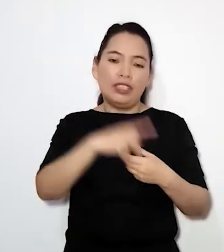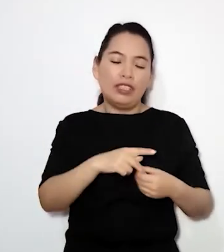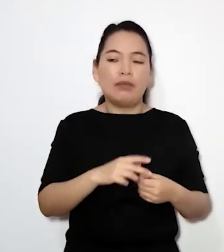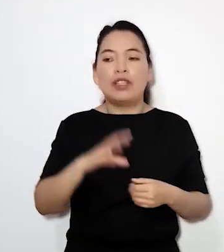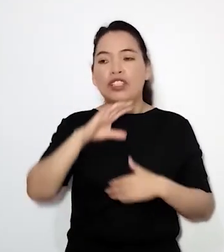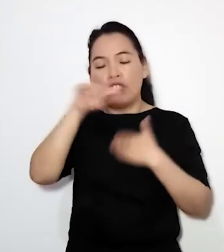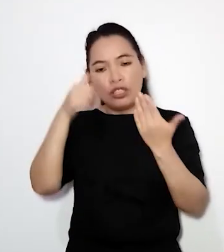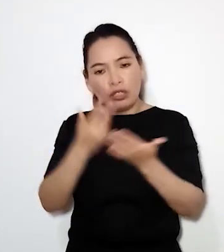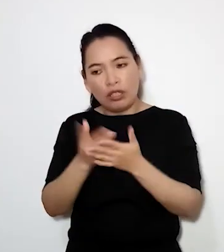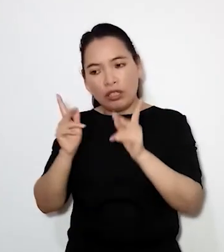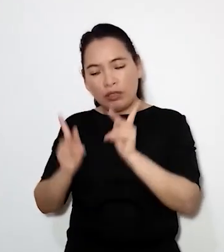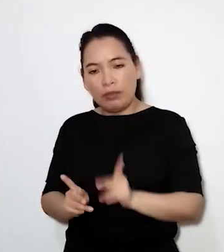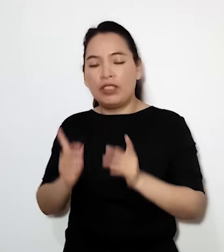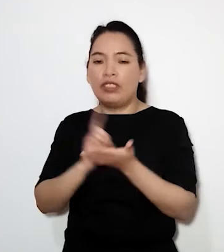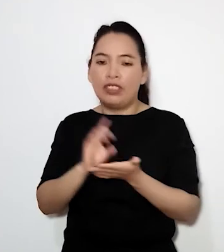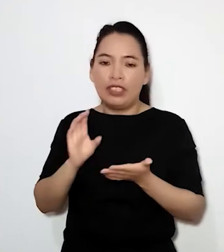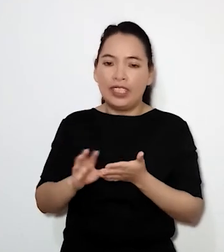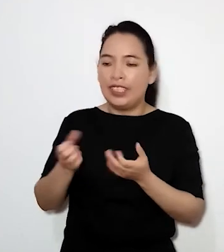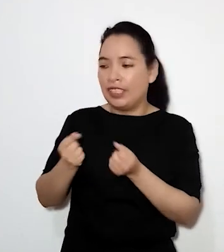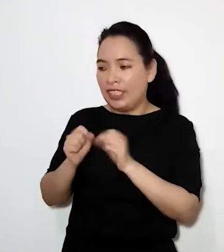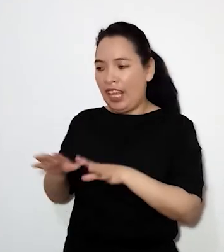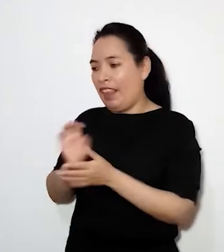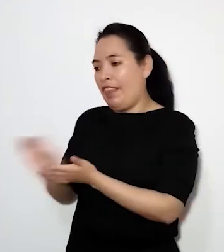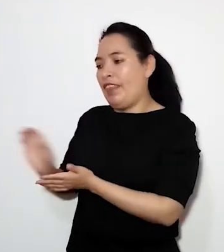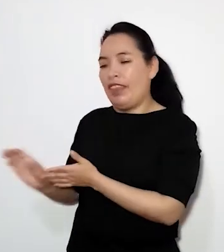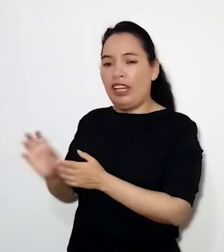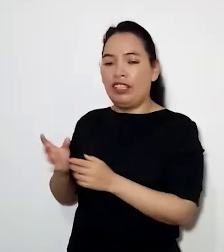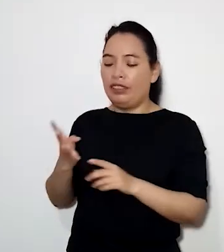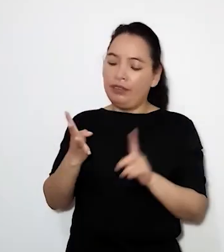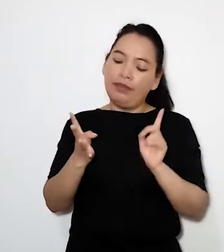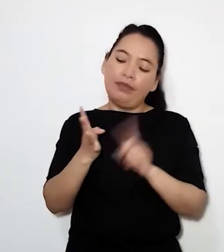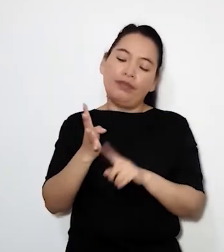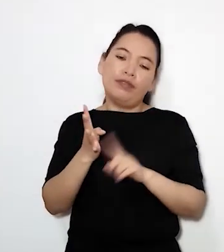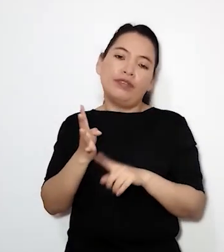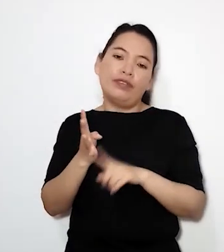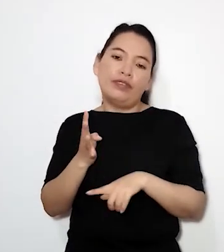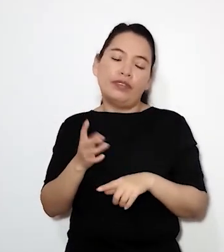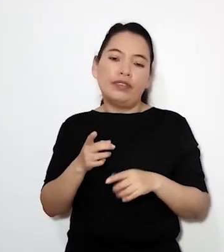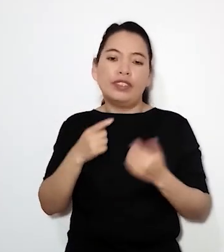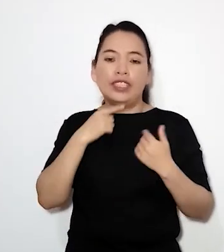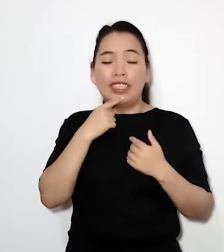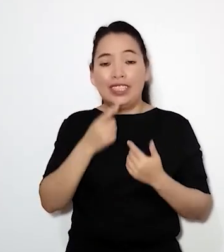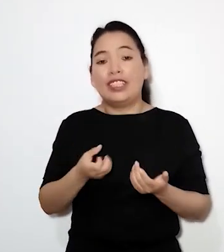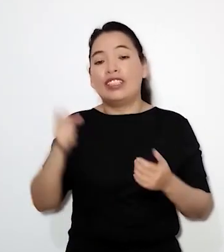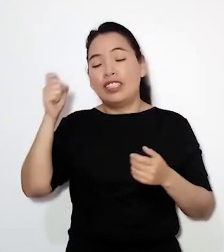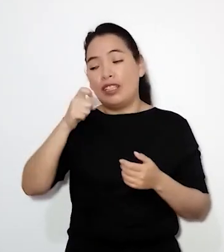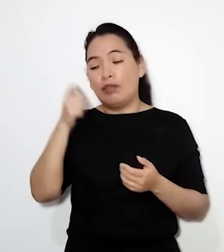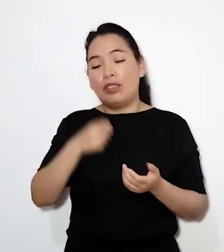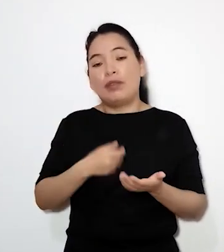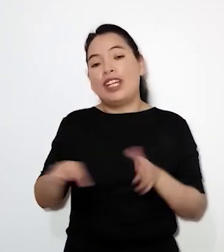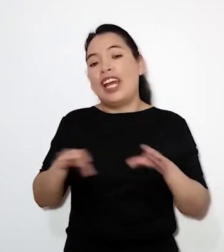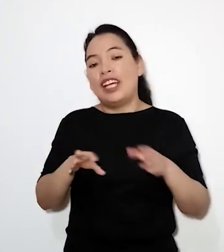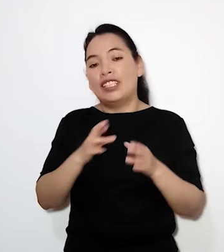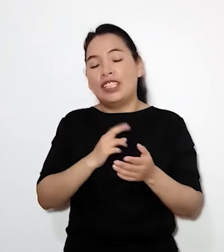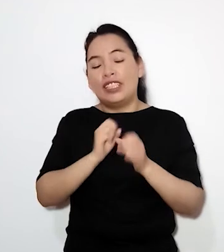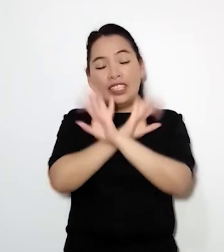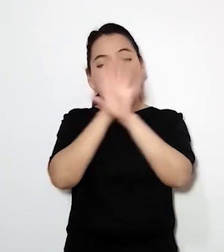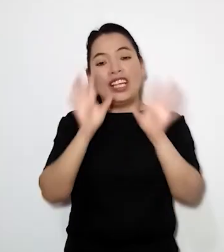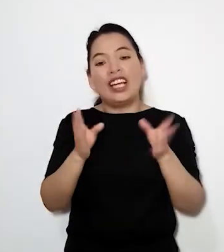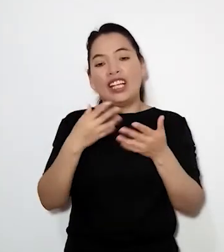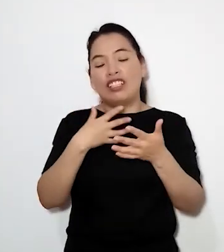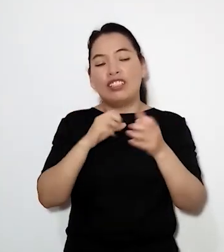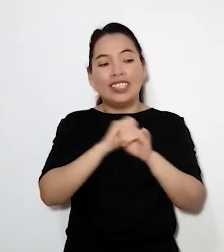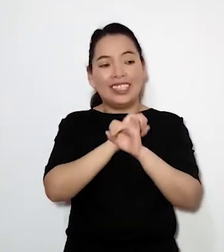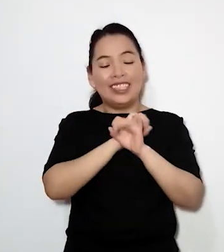sin ellas. Y el rendimiento de cuentas. Necesitamos que los sistemas sean transparentes y que haya mecanismos por los cuales